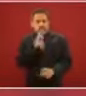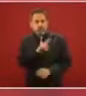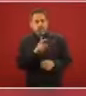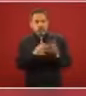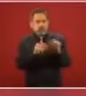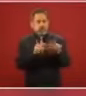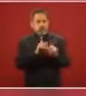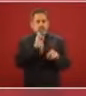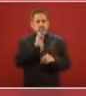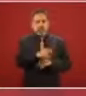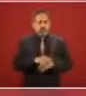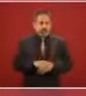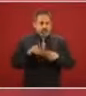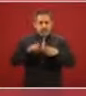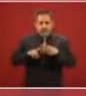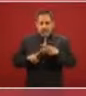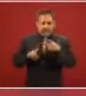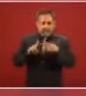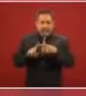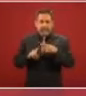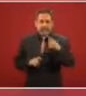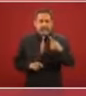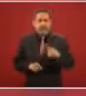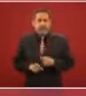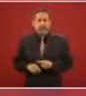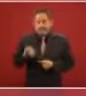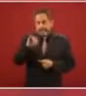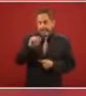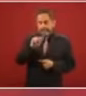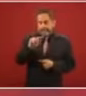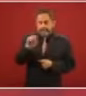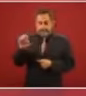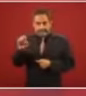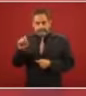el primer caso, el ISSSTE tiene que